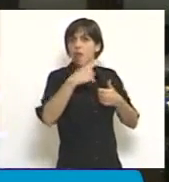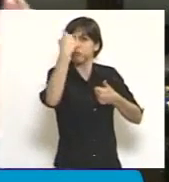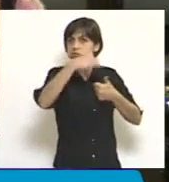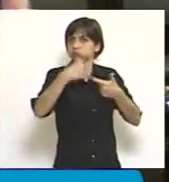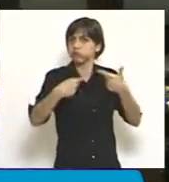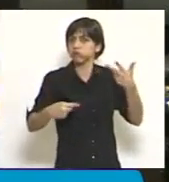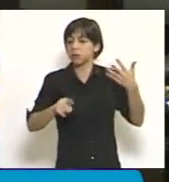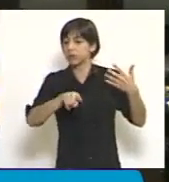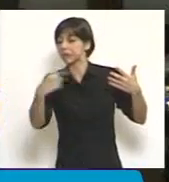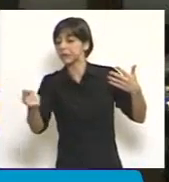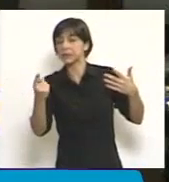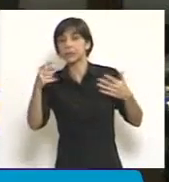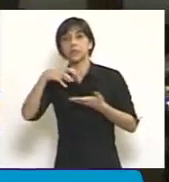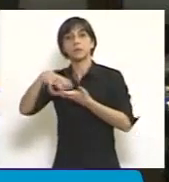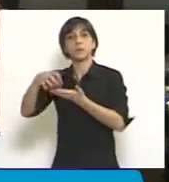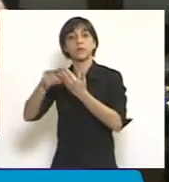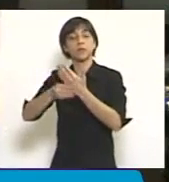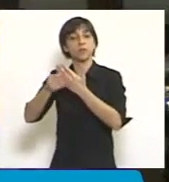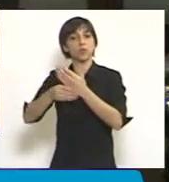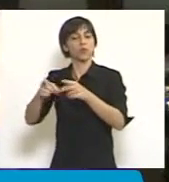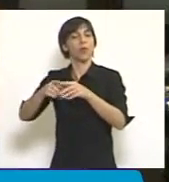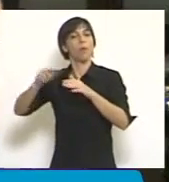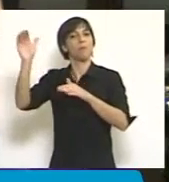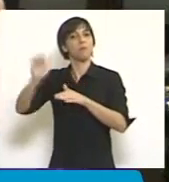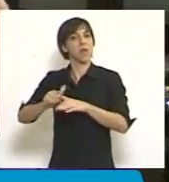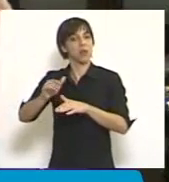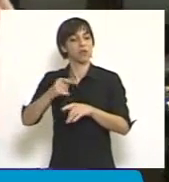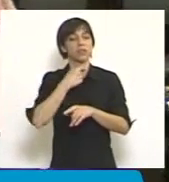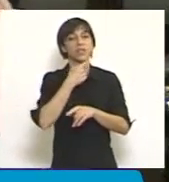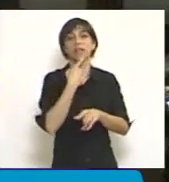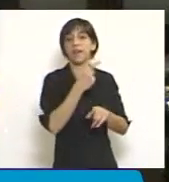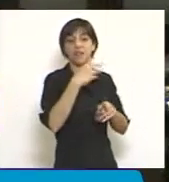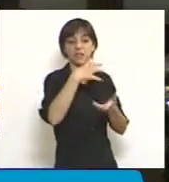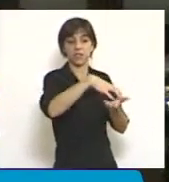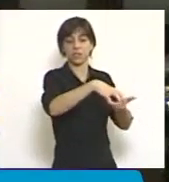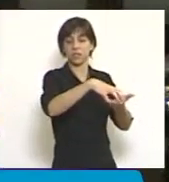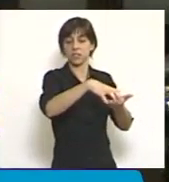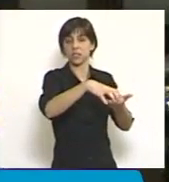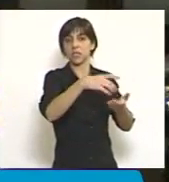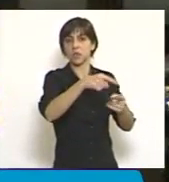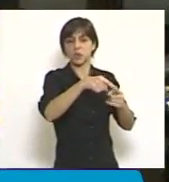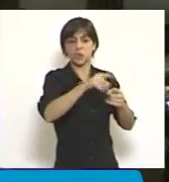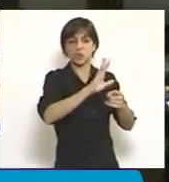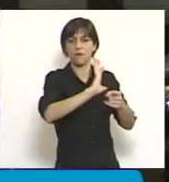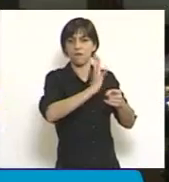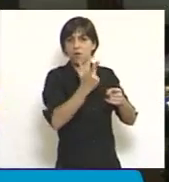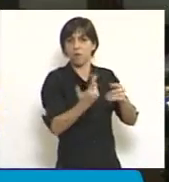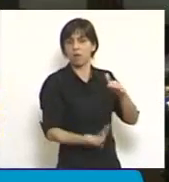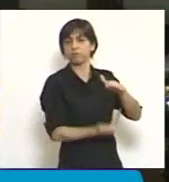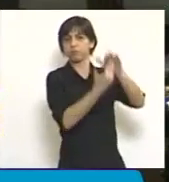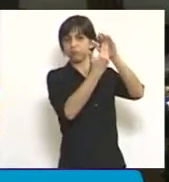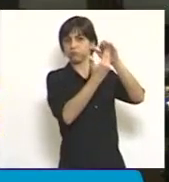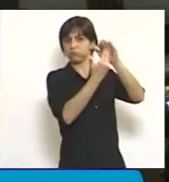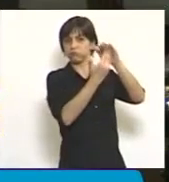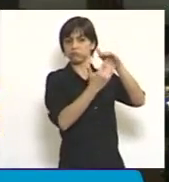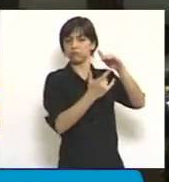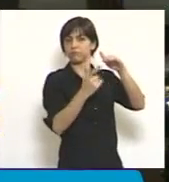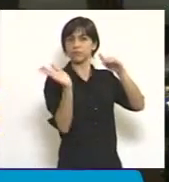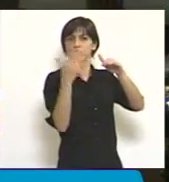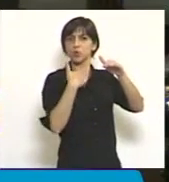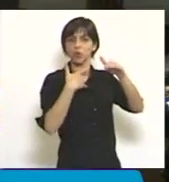excesiva cantidad de atribuciones con las que hoy en día no cuenta y que no son comparables ni equiparables a las que se le asignan al titular